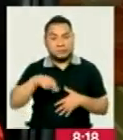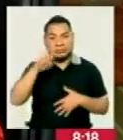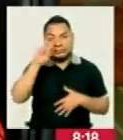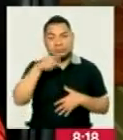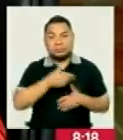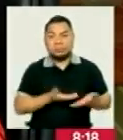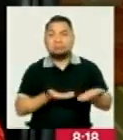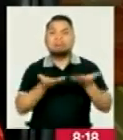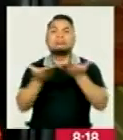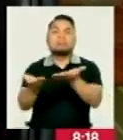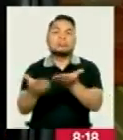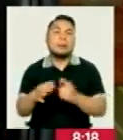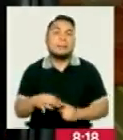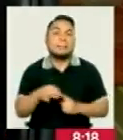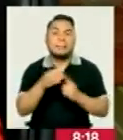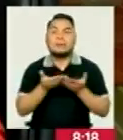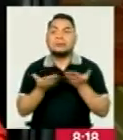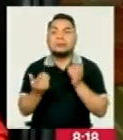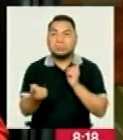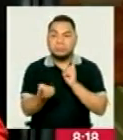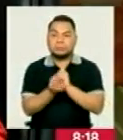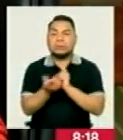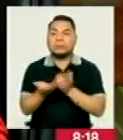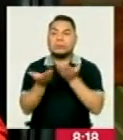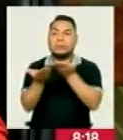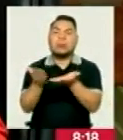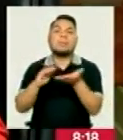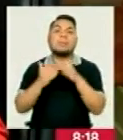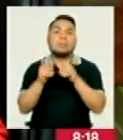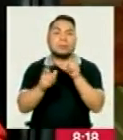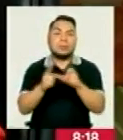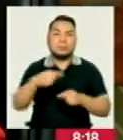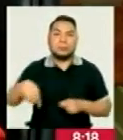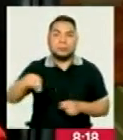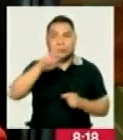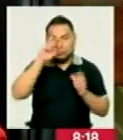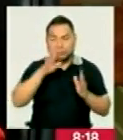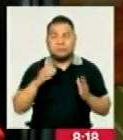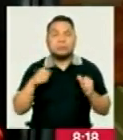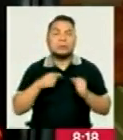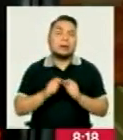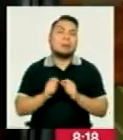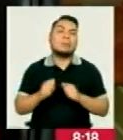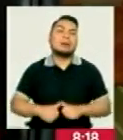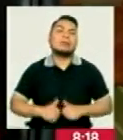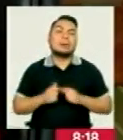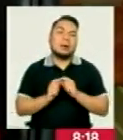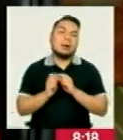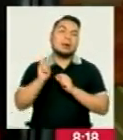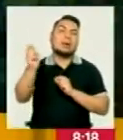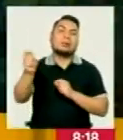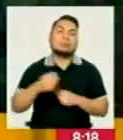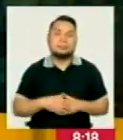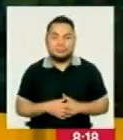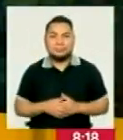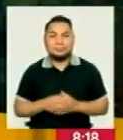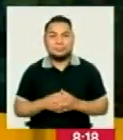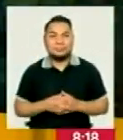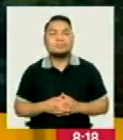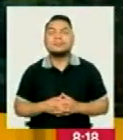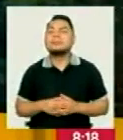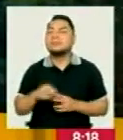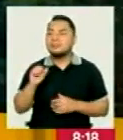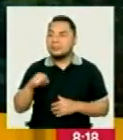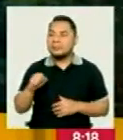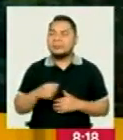esenciales justamente a estos pobladores, nuestros conciudadanos que están alejados. Yo repasaba un